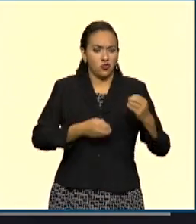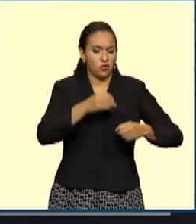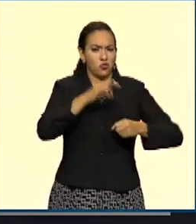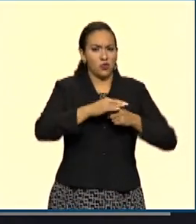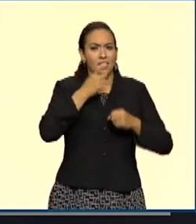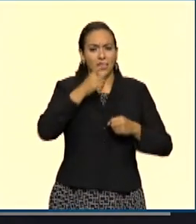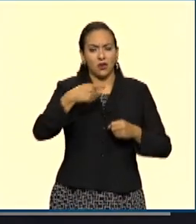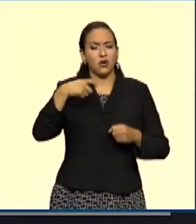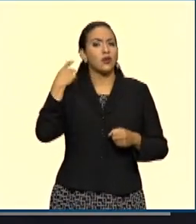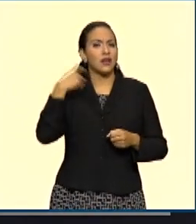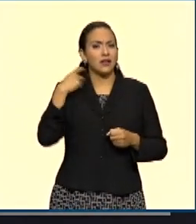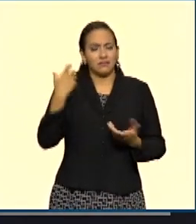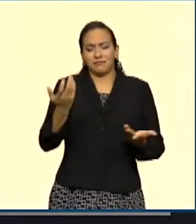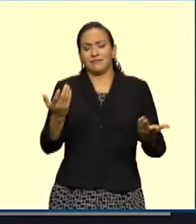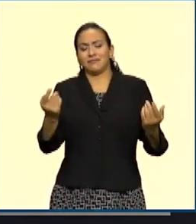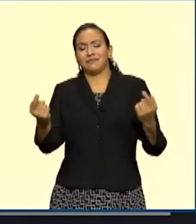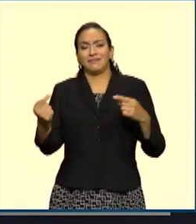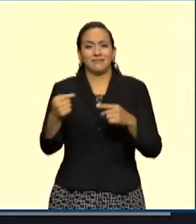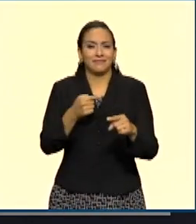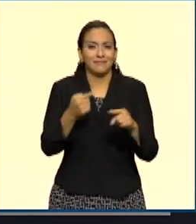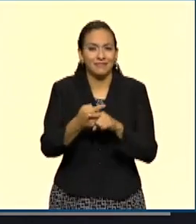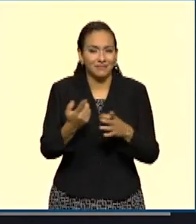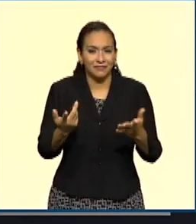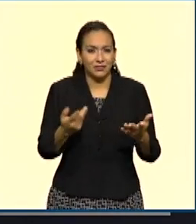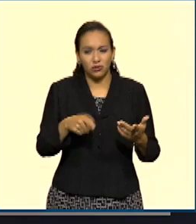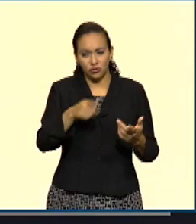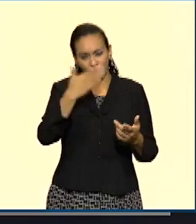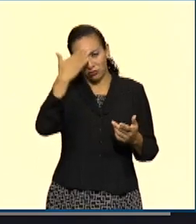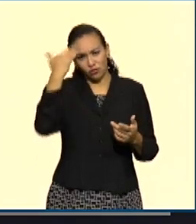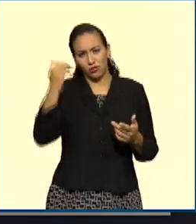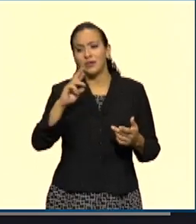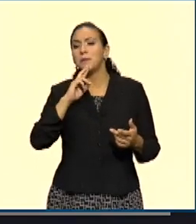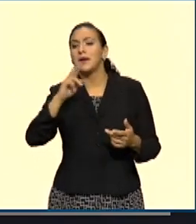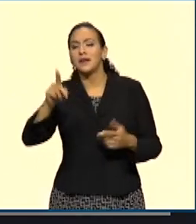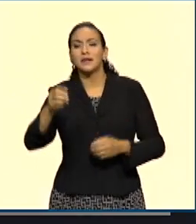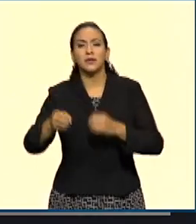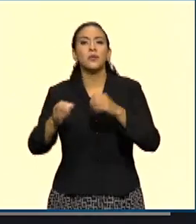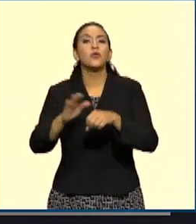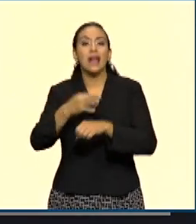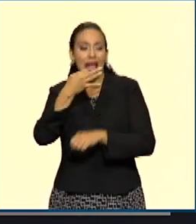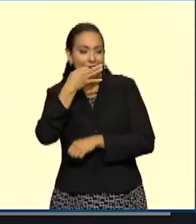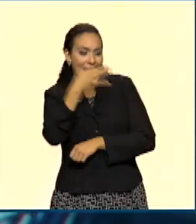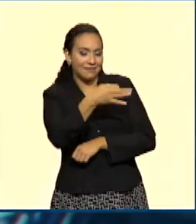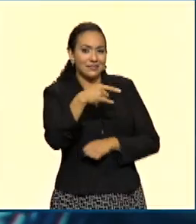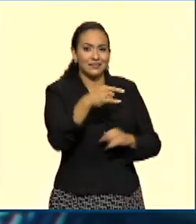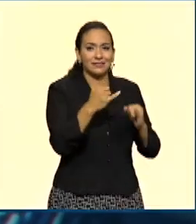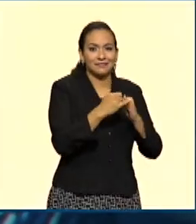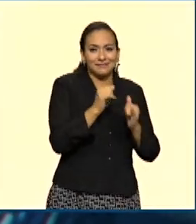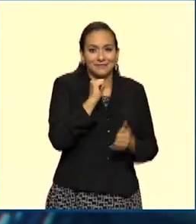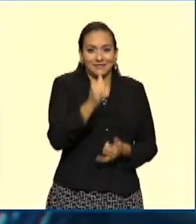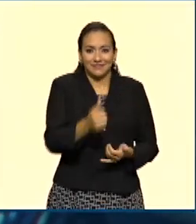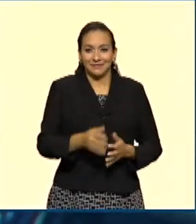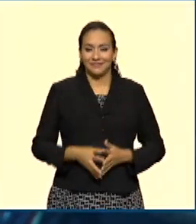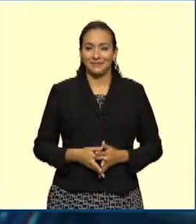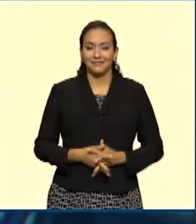Electoral de Querétaro no había forma de que pudiera haber tomado conocimiento de lo que había resuelto la Superior porque nadie le avisó.